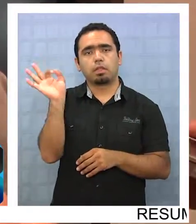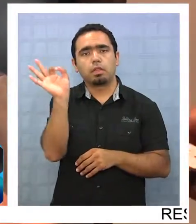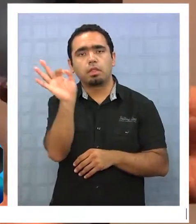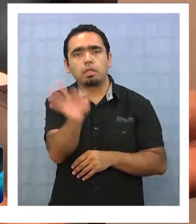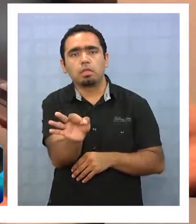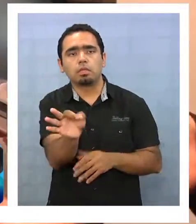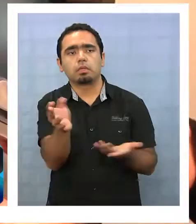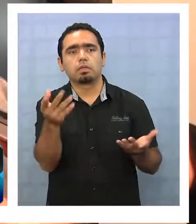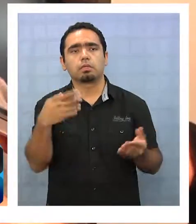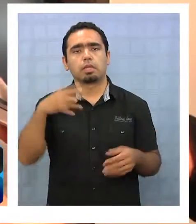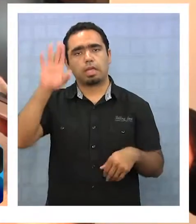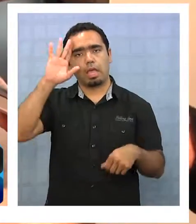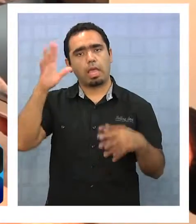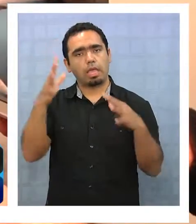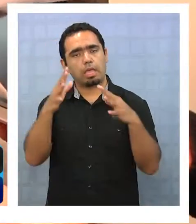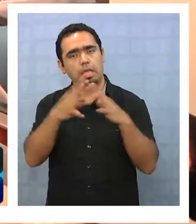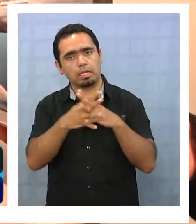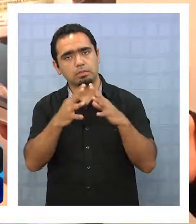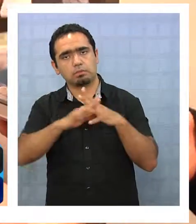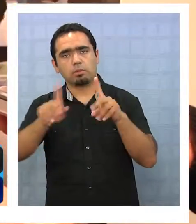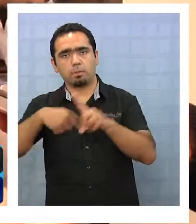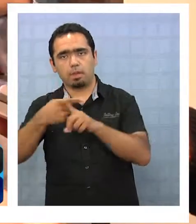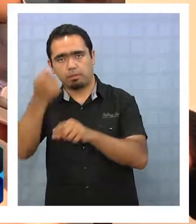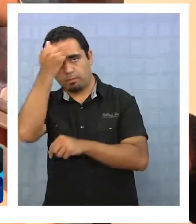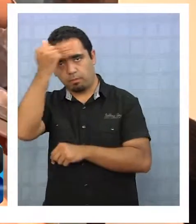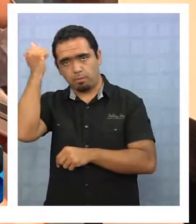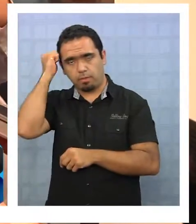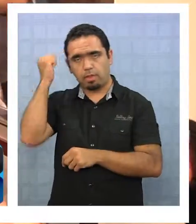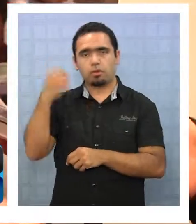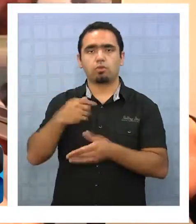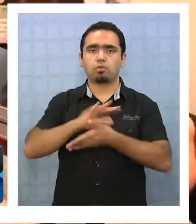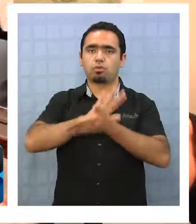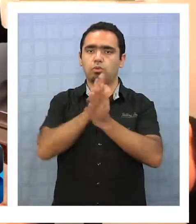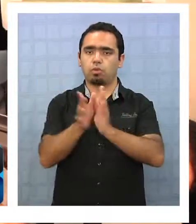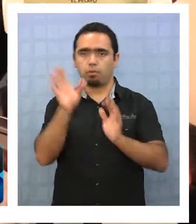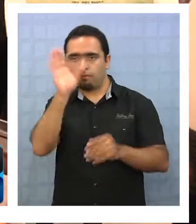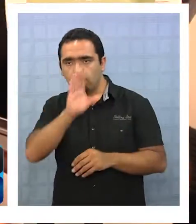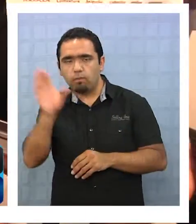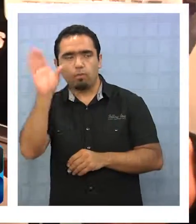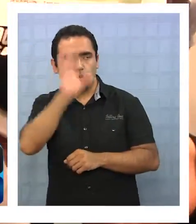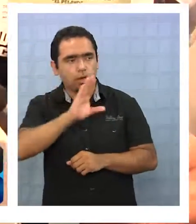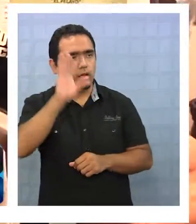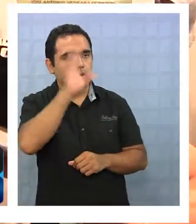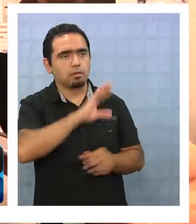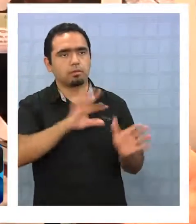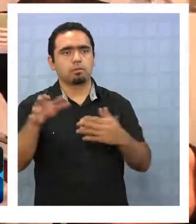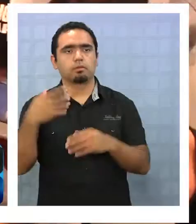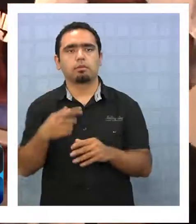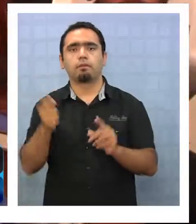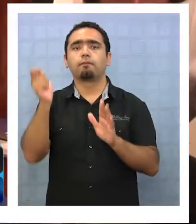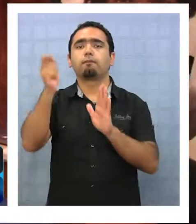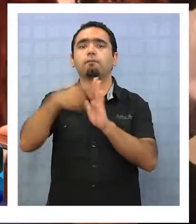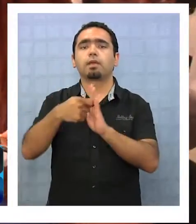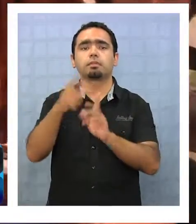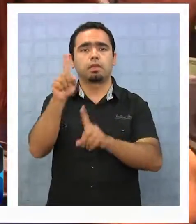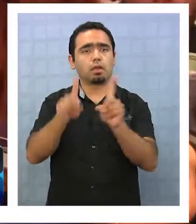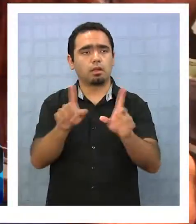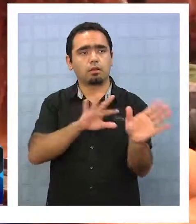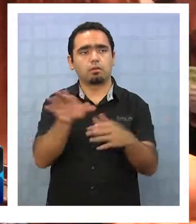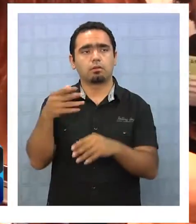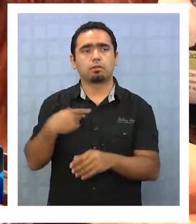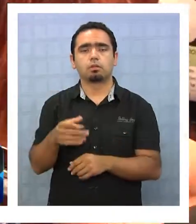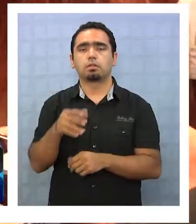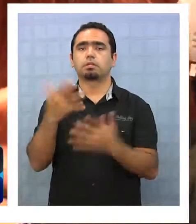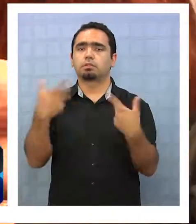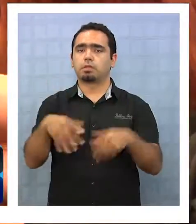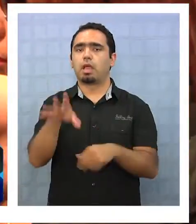ejército y bomberos. Ninguna respuesta más de eso. Ya se han revisado